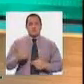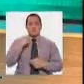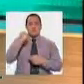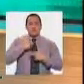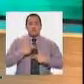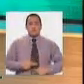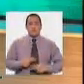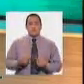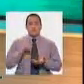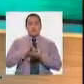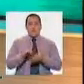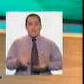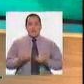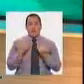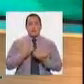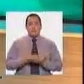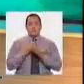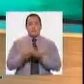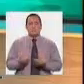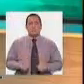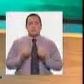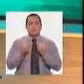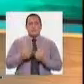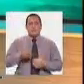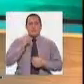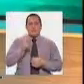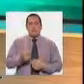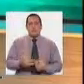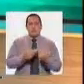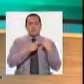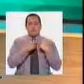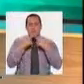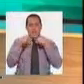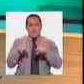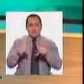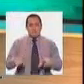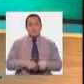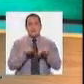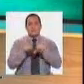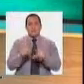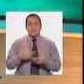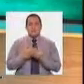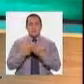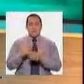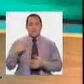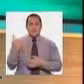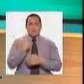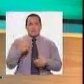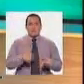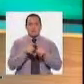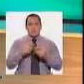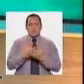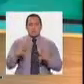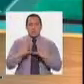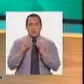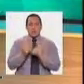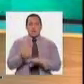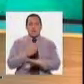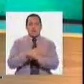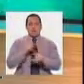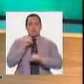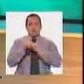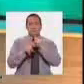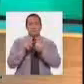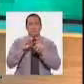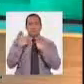Humanos. Lo que ahora se pretende cuestionar es por qué estaba la jueza del caso ahí. La respuesta es sencilla, dijo. En ese contexto se discutía, se